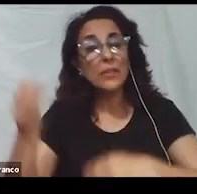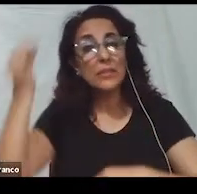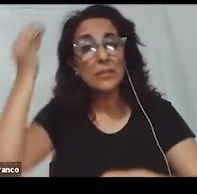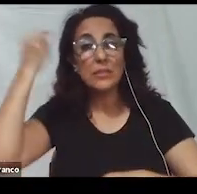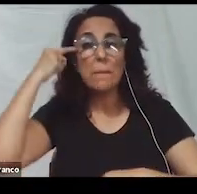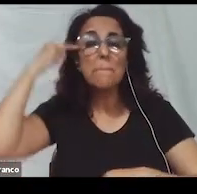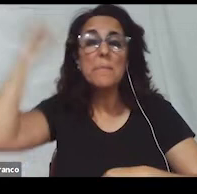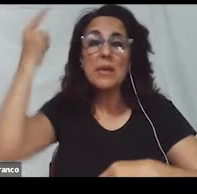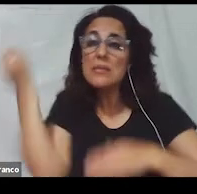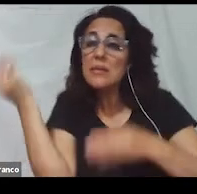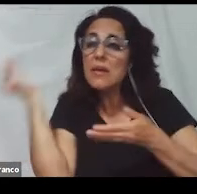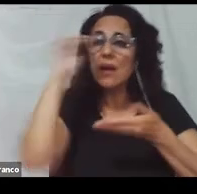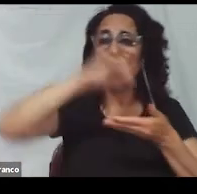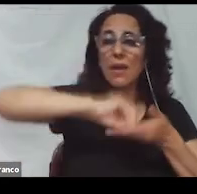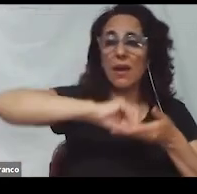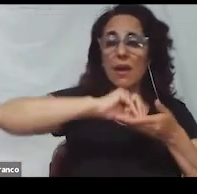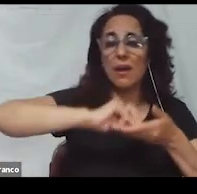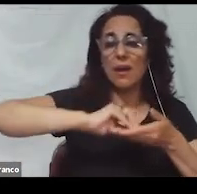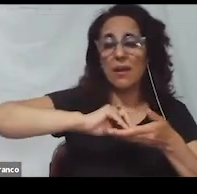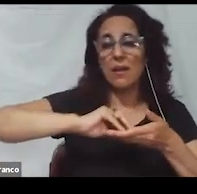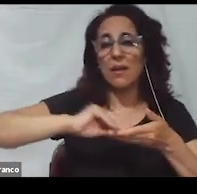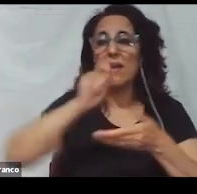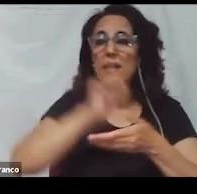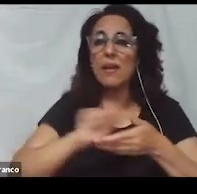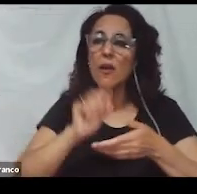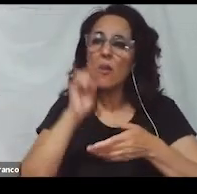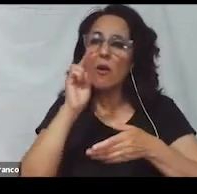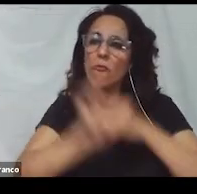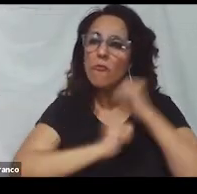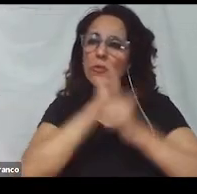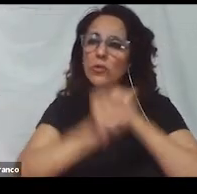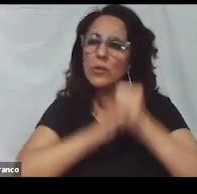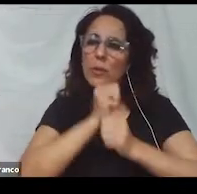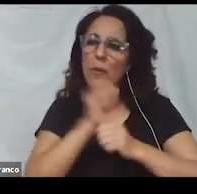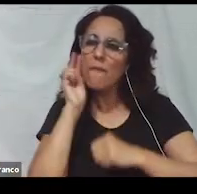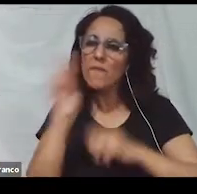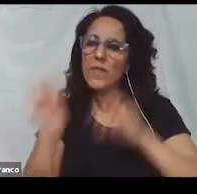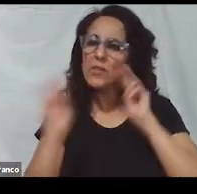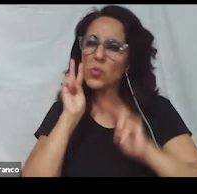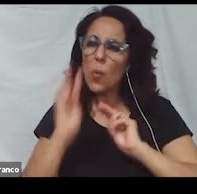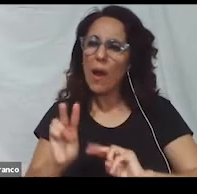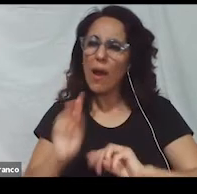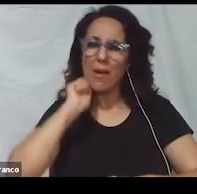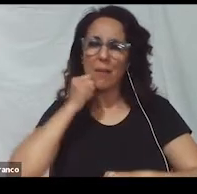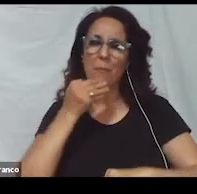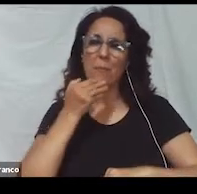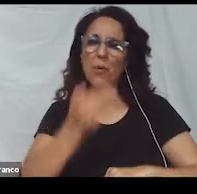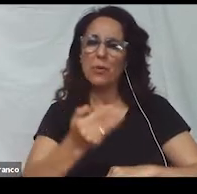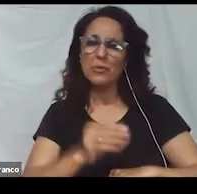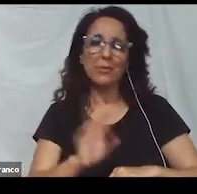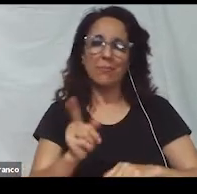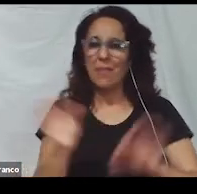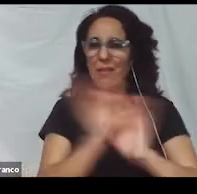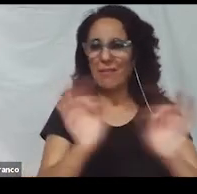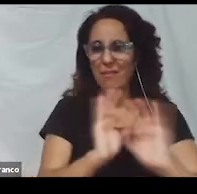piensa que el hecho de agregar estas librerías solamente es para agregar funcionalidad visual hermosa que no tiene nada que ver con accesibilidad. Eso tampoco es